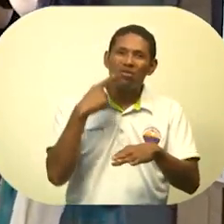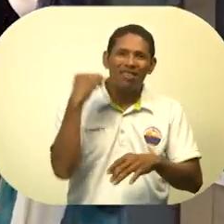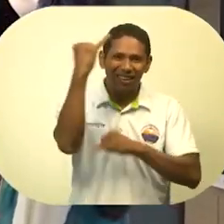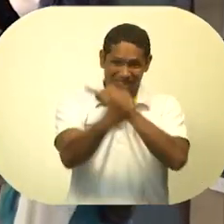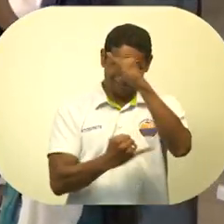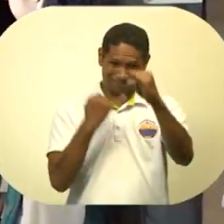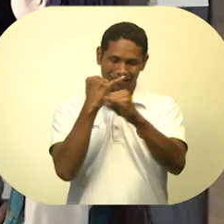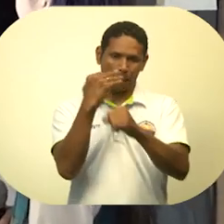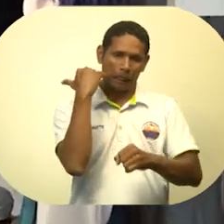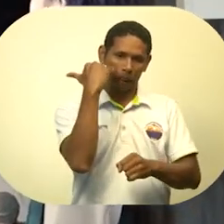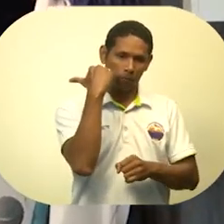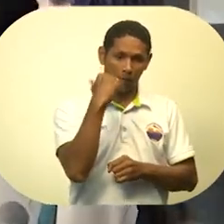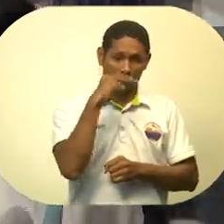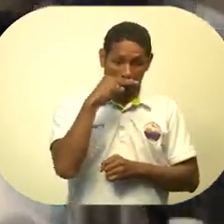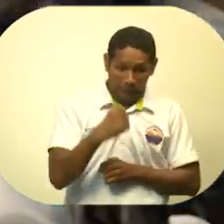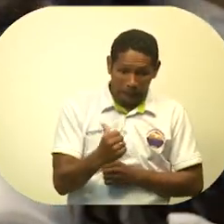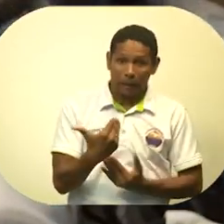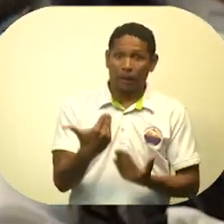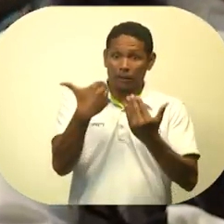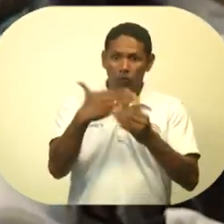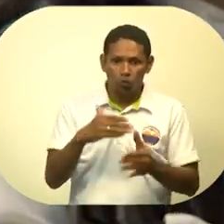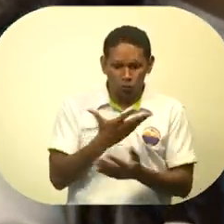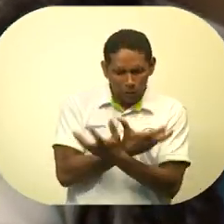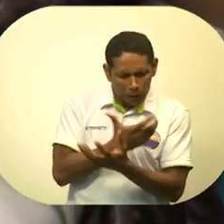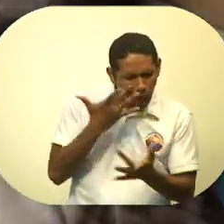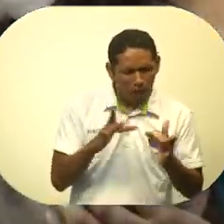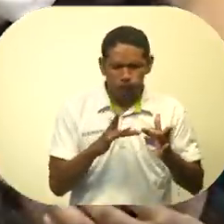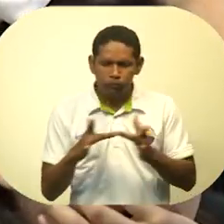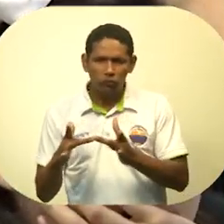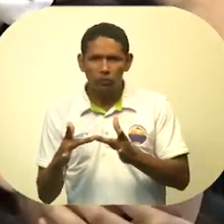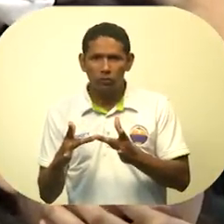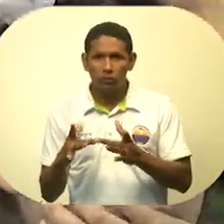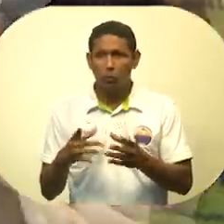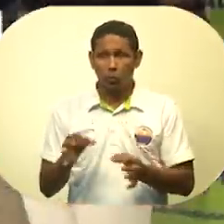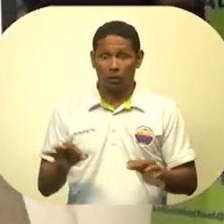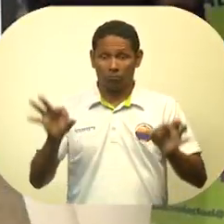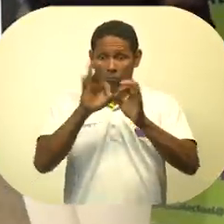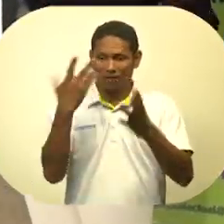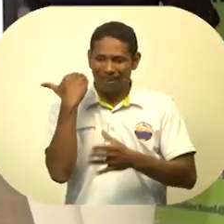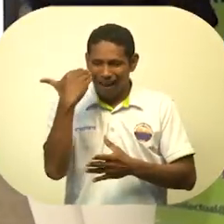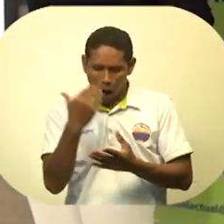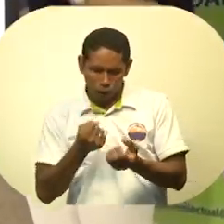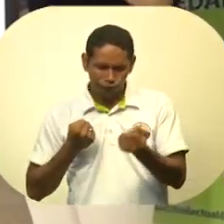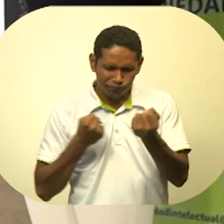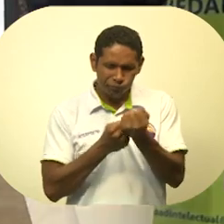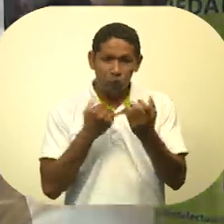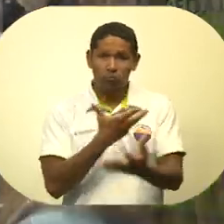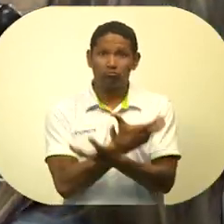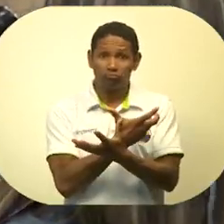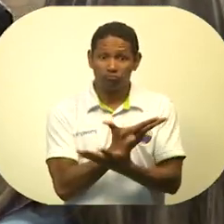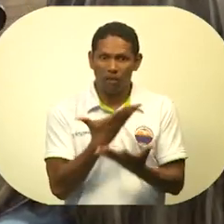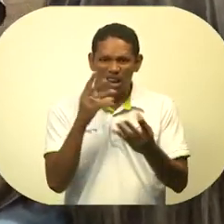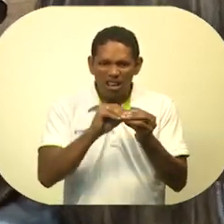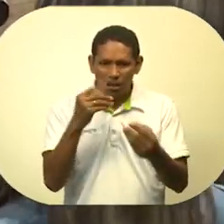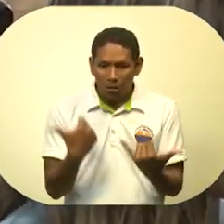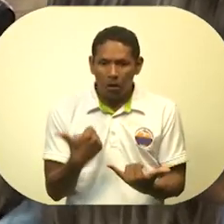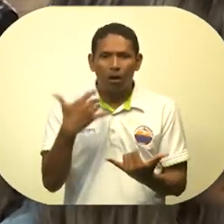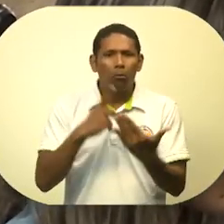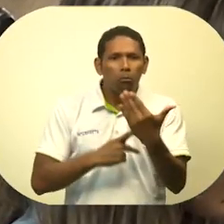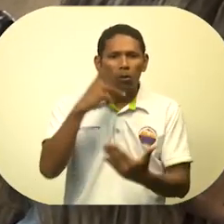del Día Internacional de la Mujer y la Niña en la Ciencia, jornada donde se expuso su aporte en los avances científicos y